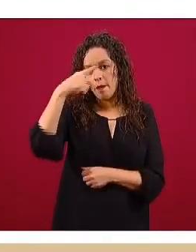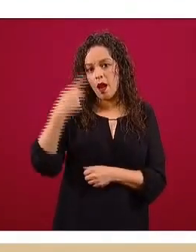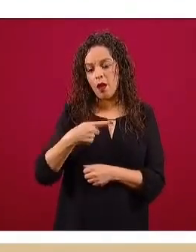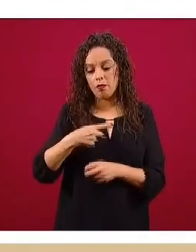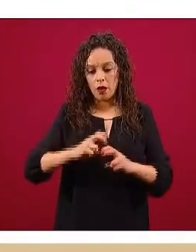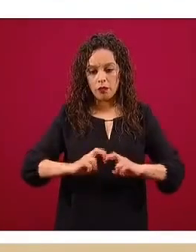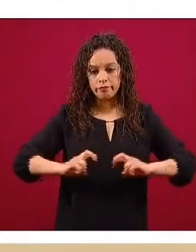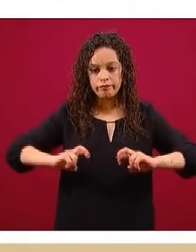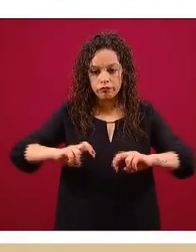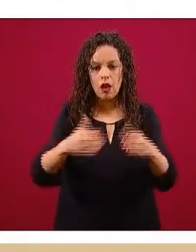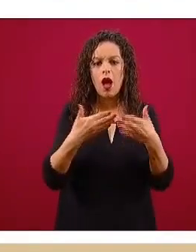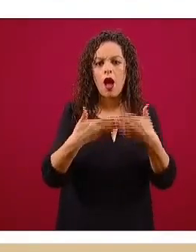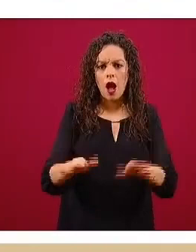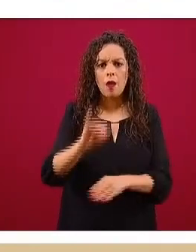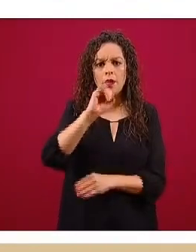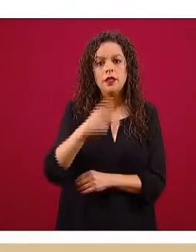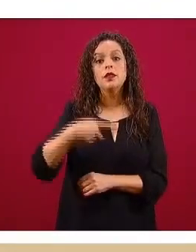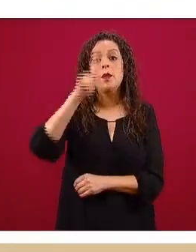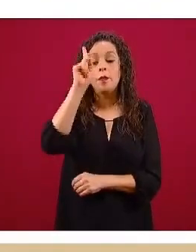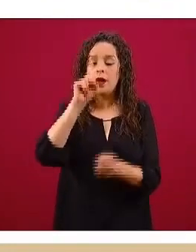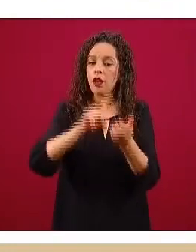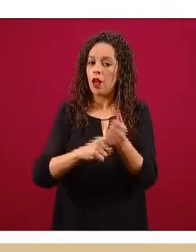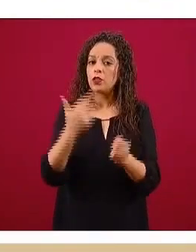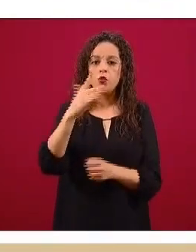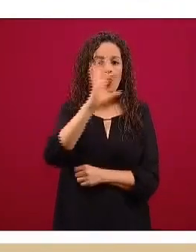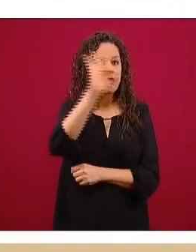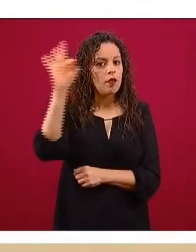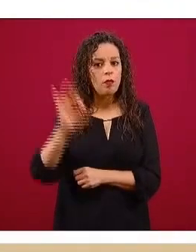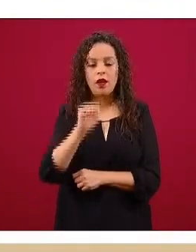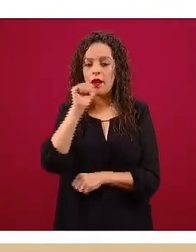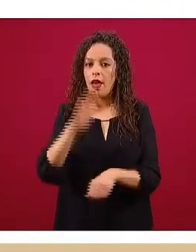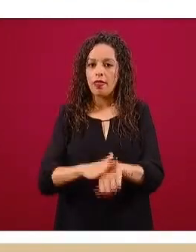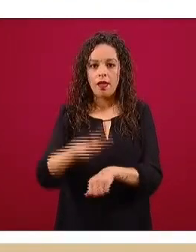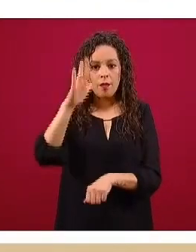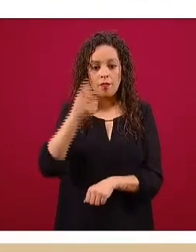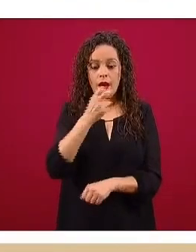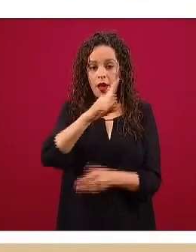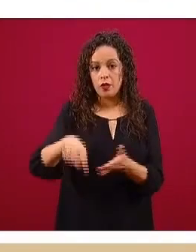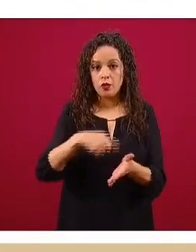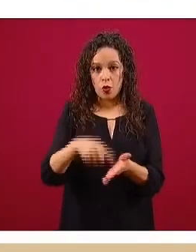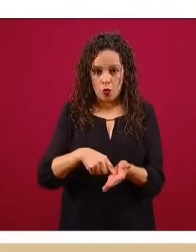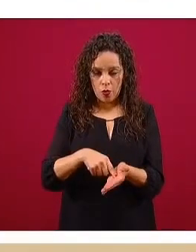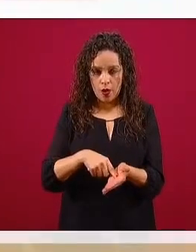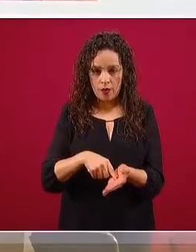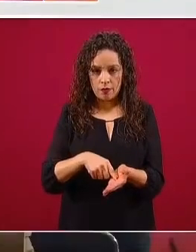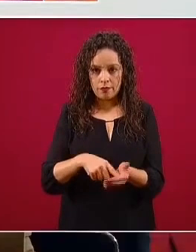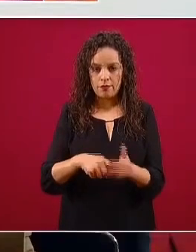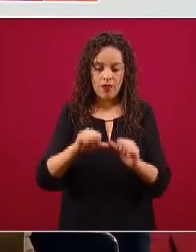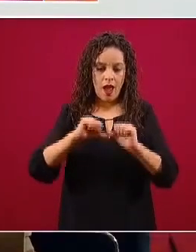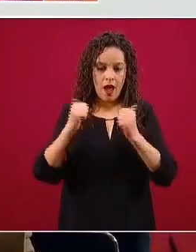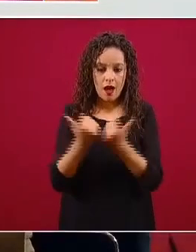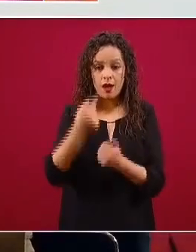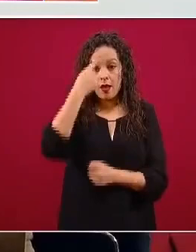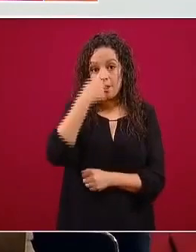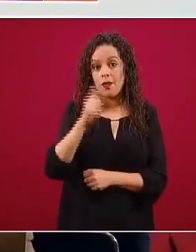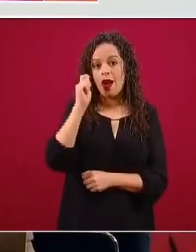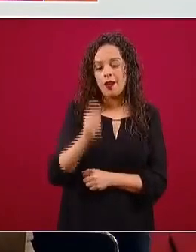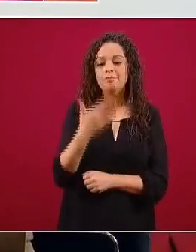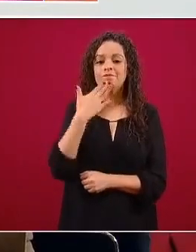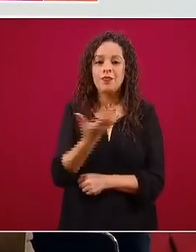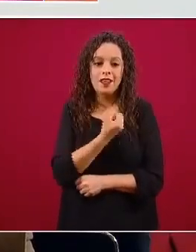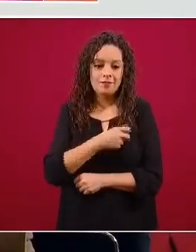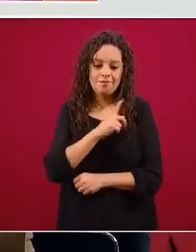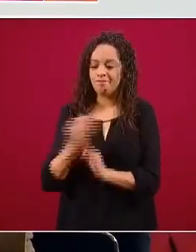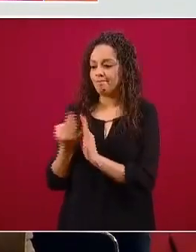con solo un 50% de aforo de estas áreas para poder tener precisamente una muy buena sana distancia. En el caso